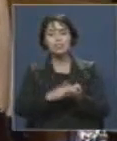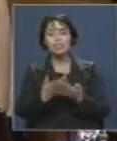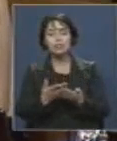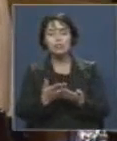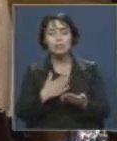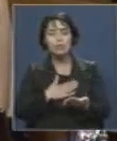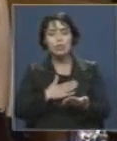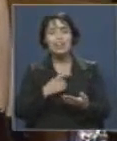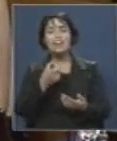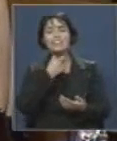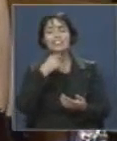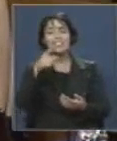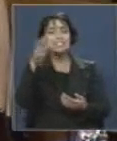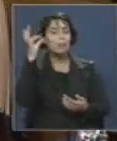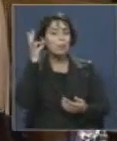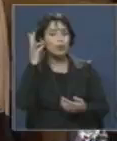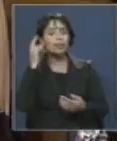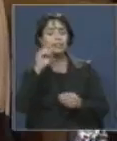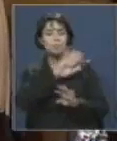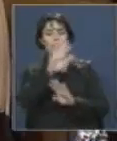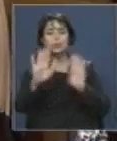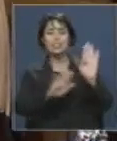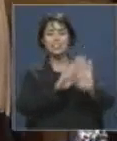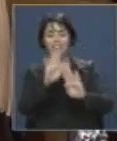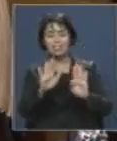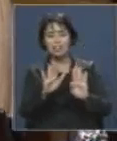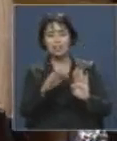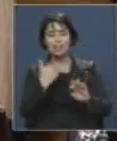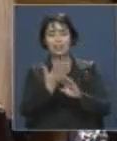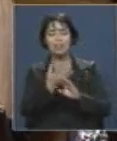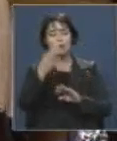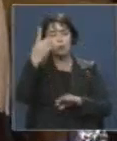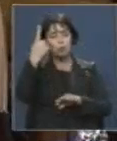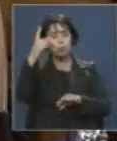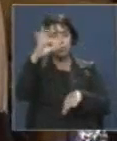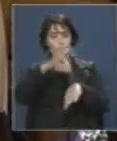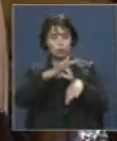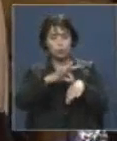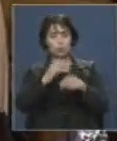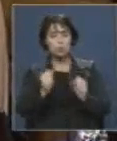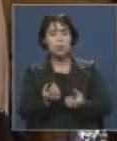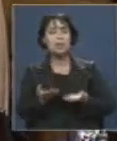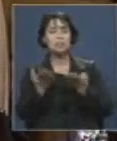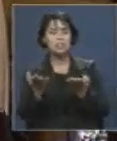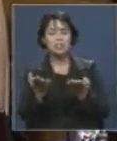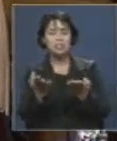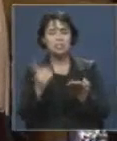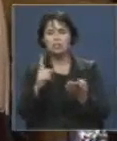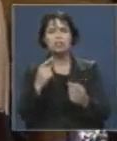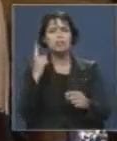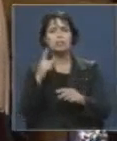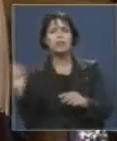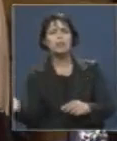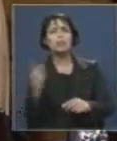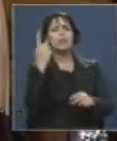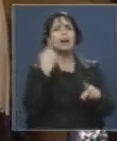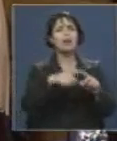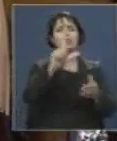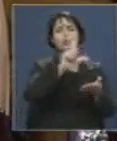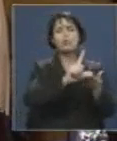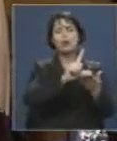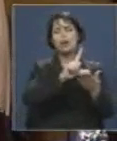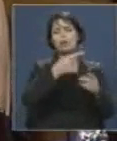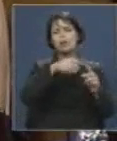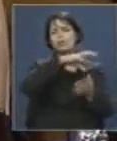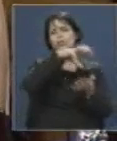respectivo va a garantizar de que esa mujer va a estar protegida, de que va a haber un médico siquiera que la va a atender y que no va a ser derivada a otra ciudad para